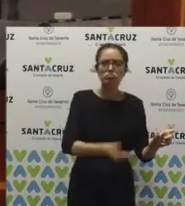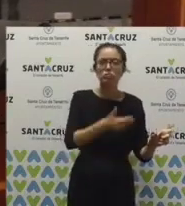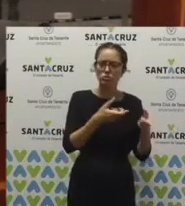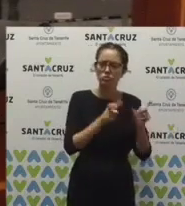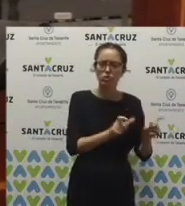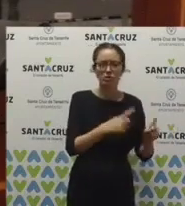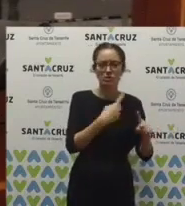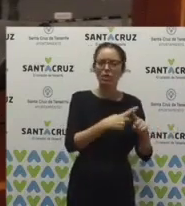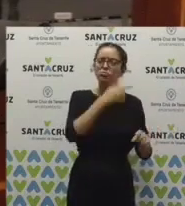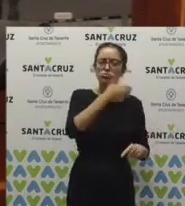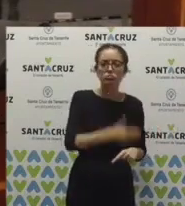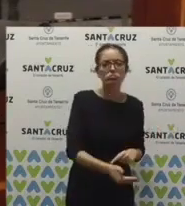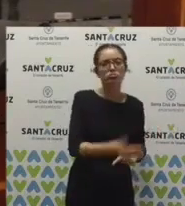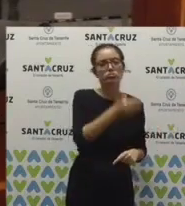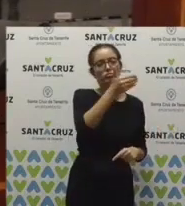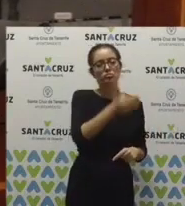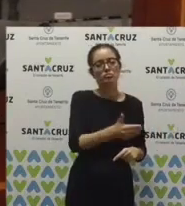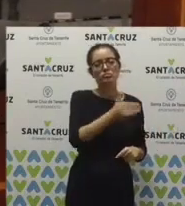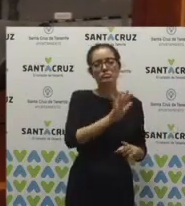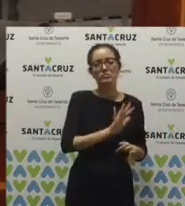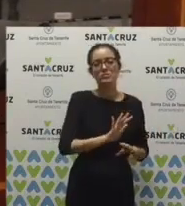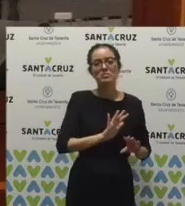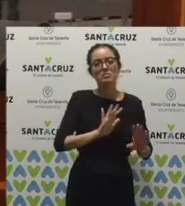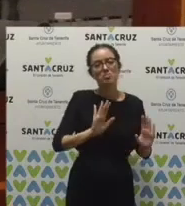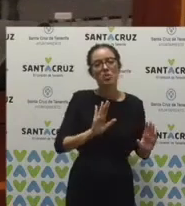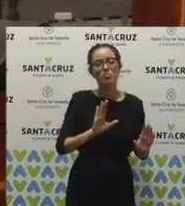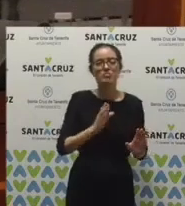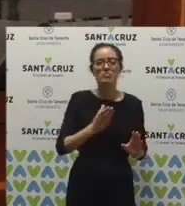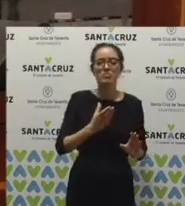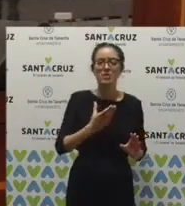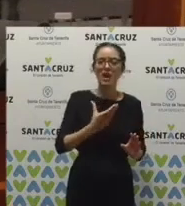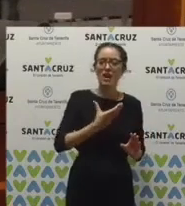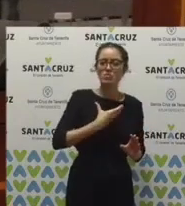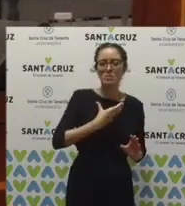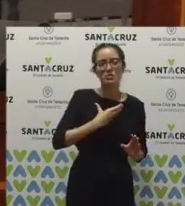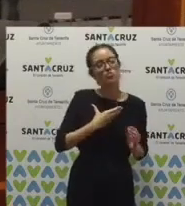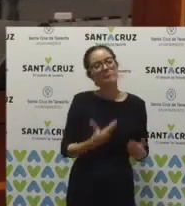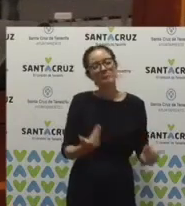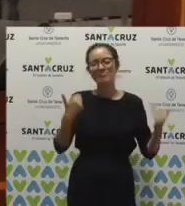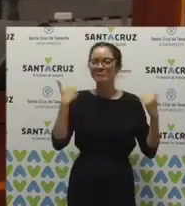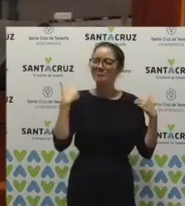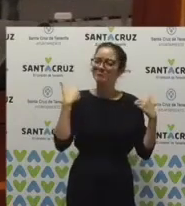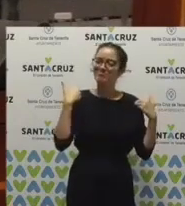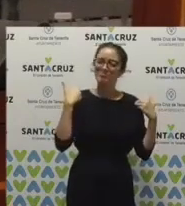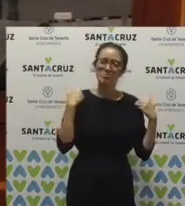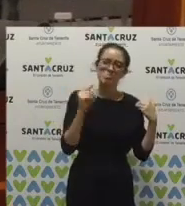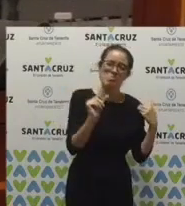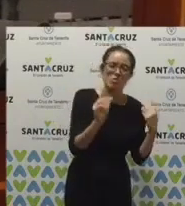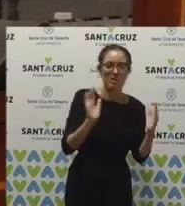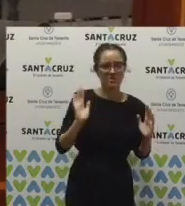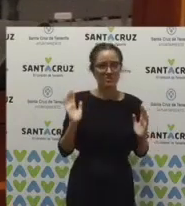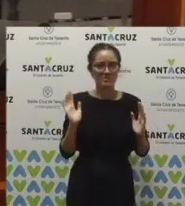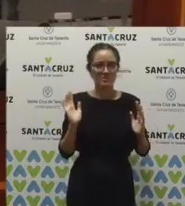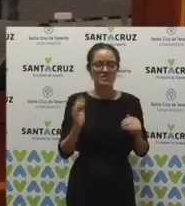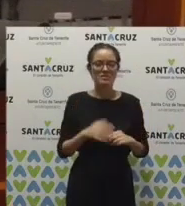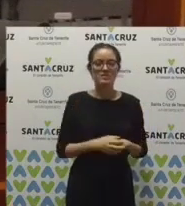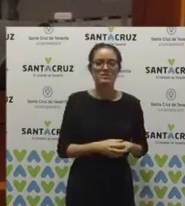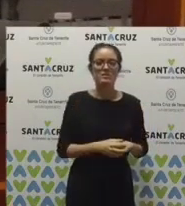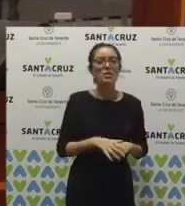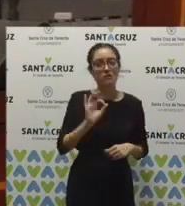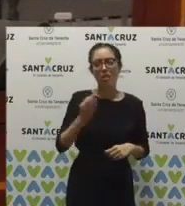cruz pero donde sin embargo el ayuntamiento tiene poco pocas competencias más allá de la que puede ser y ya se hizo